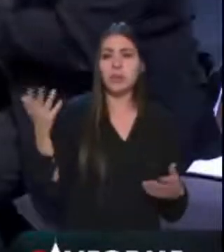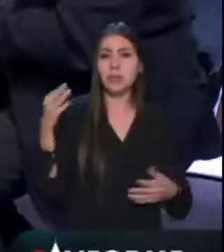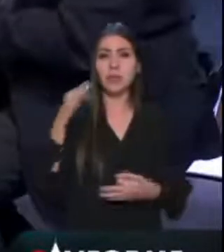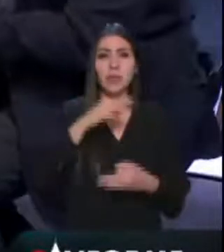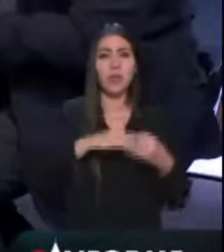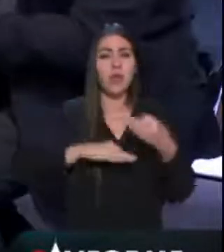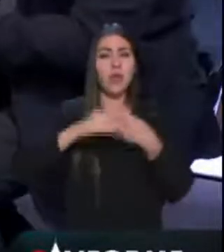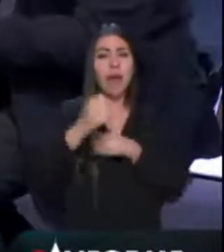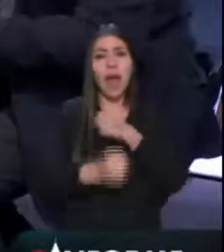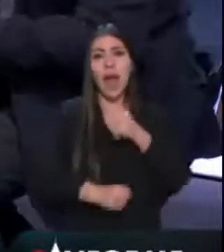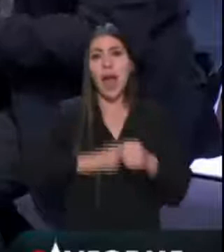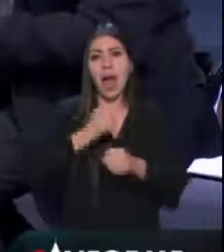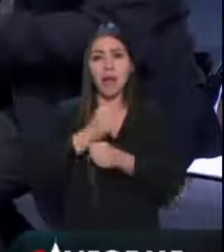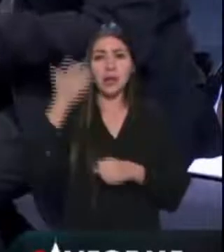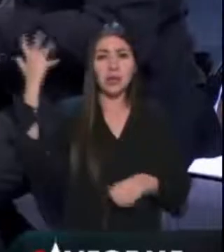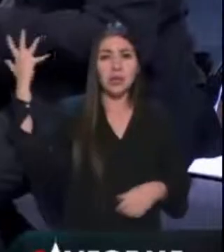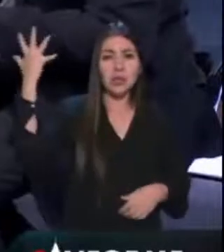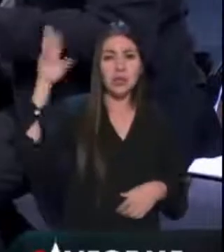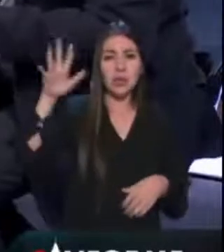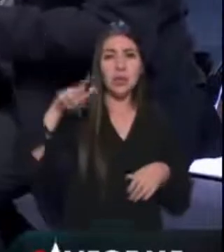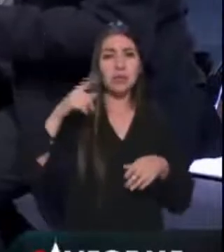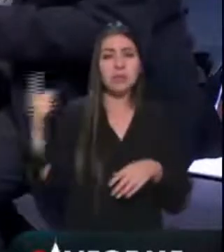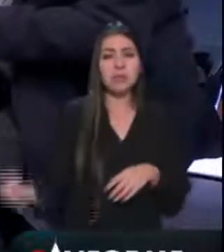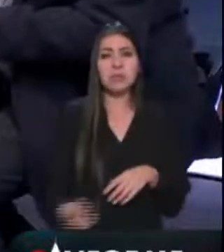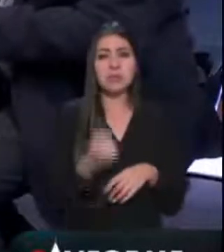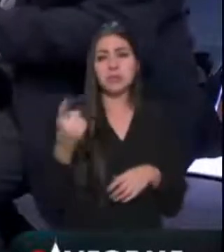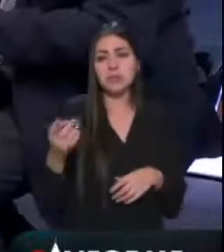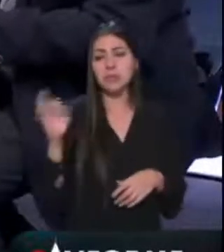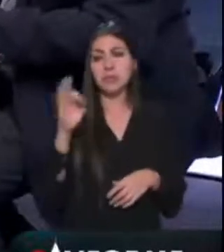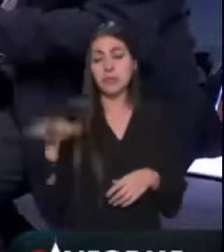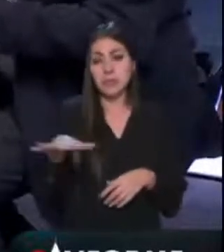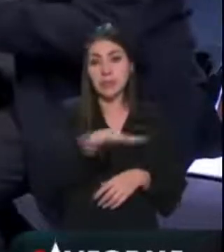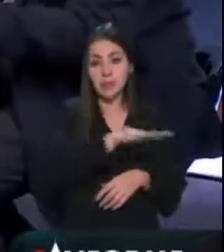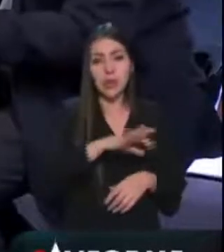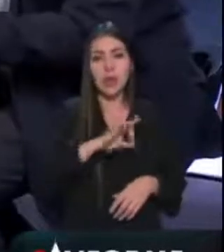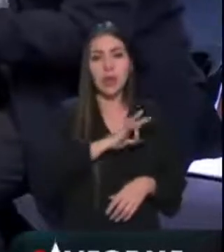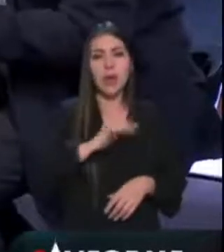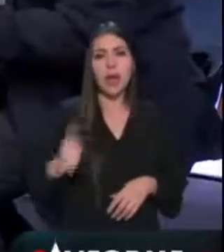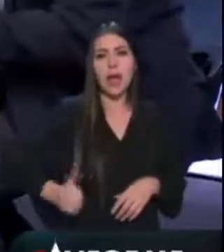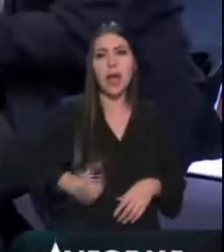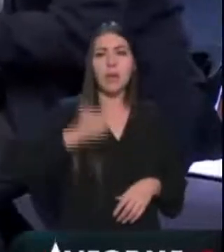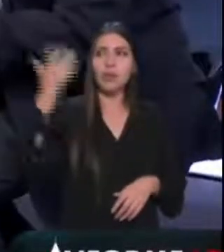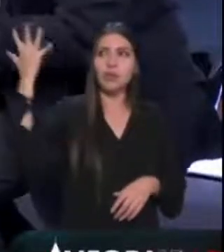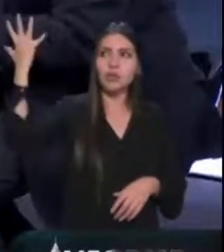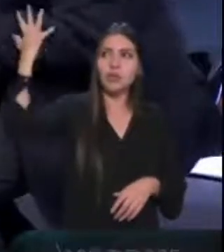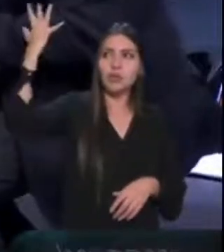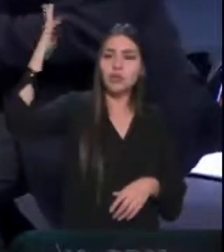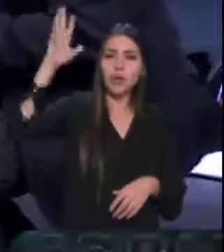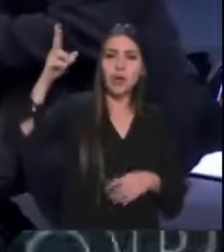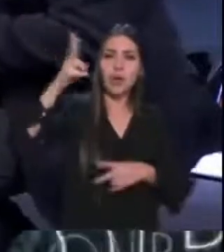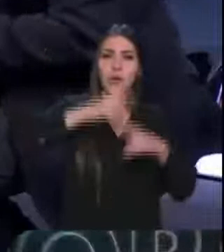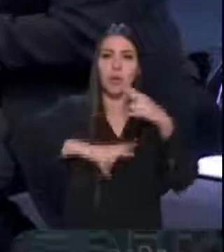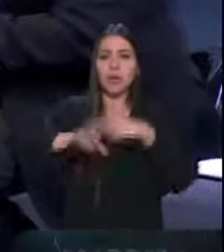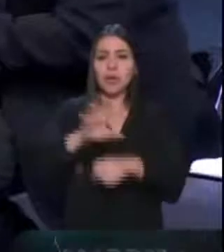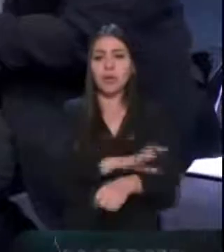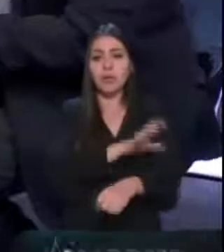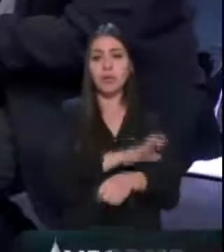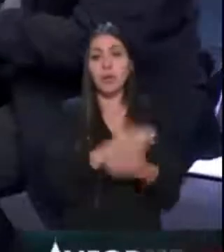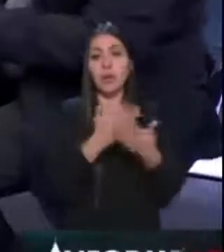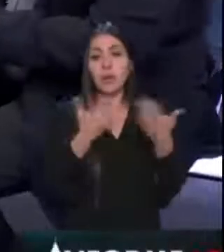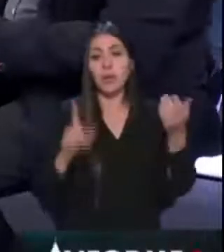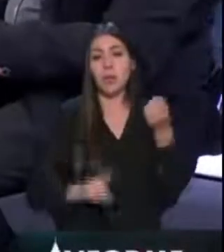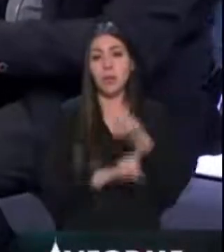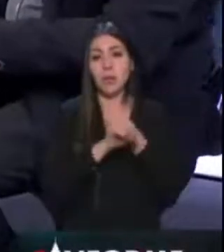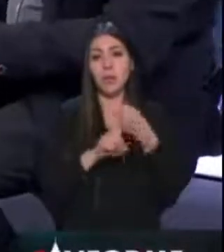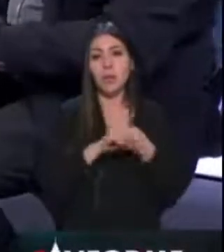Y gran parte del territorio podríamos estar aprovechando esta energía solar. La bronca también es que se han cortado y están suspendidos